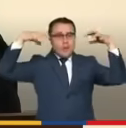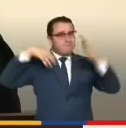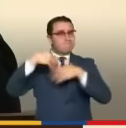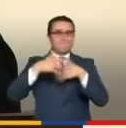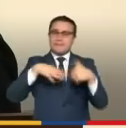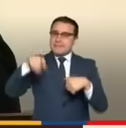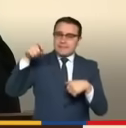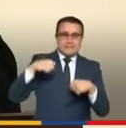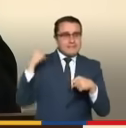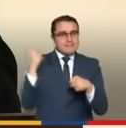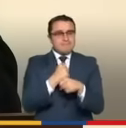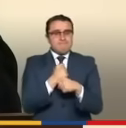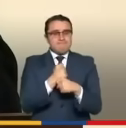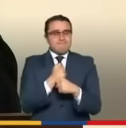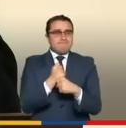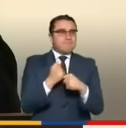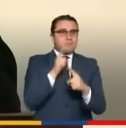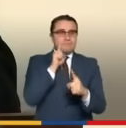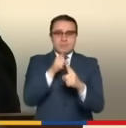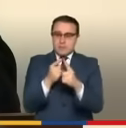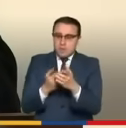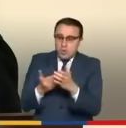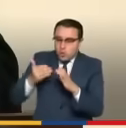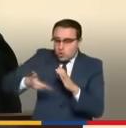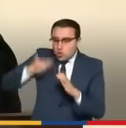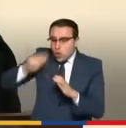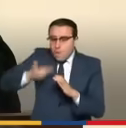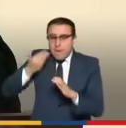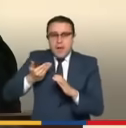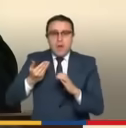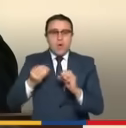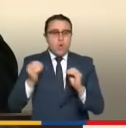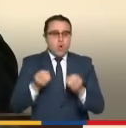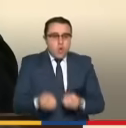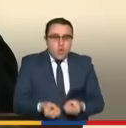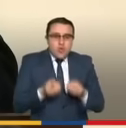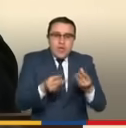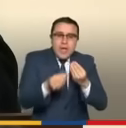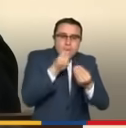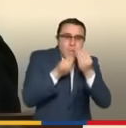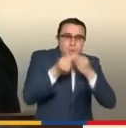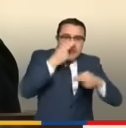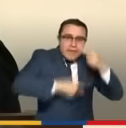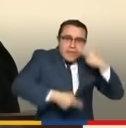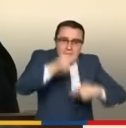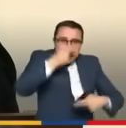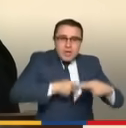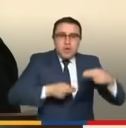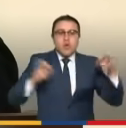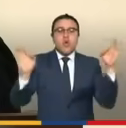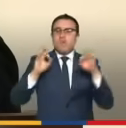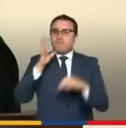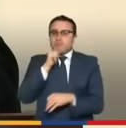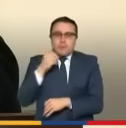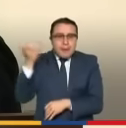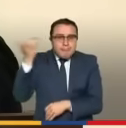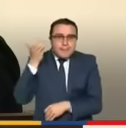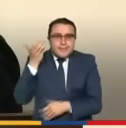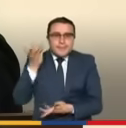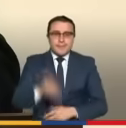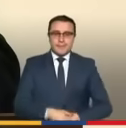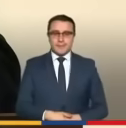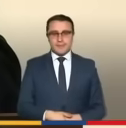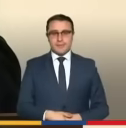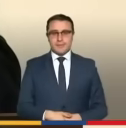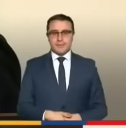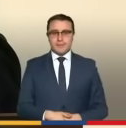día un plato de sopa, o para sus hijos de ese día, o que no tienen pensión. Se